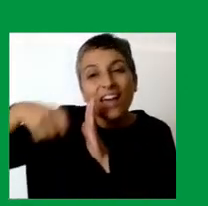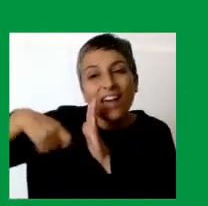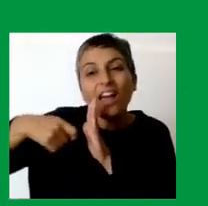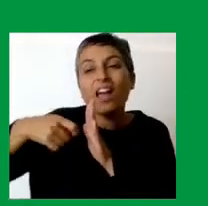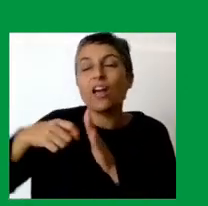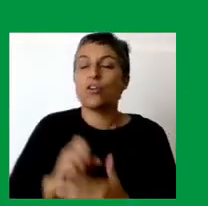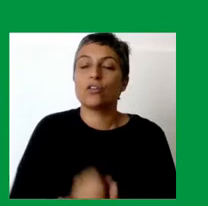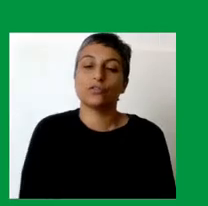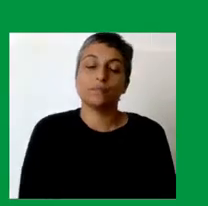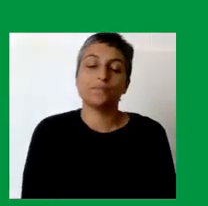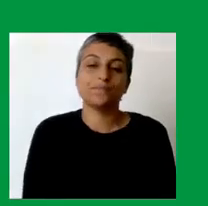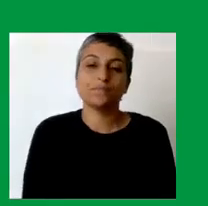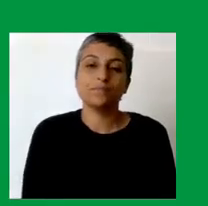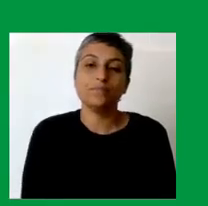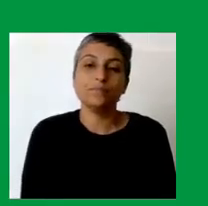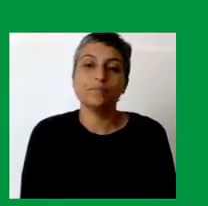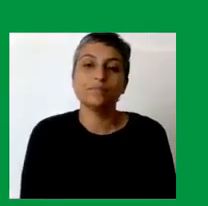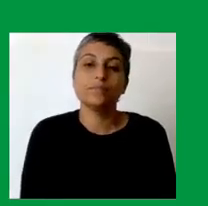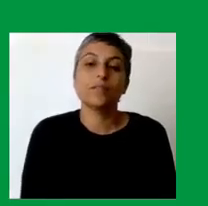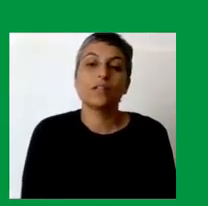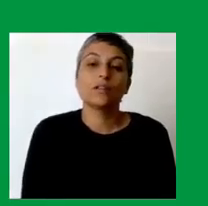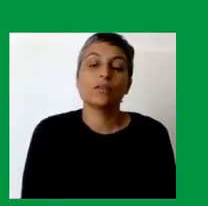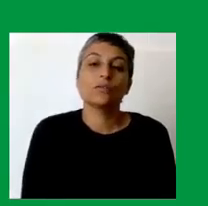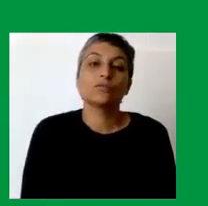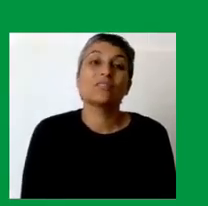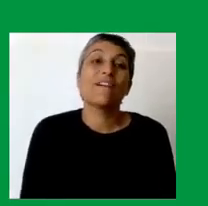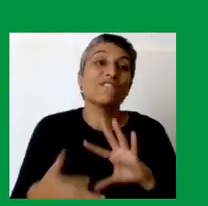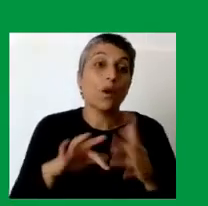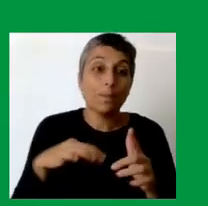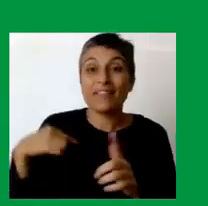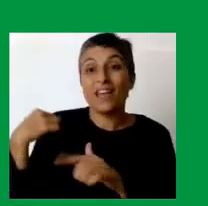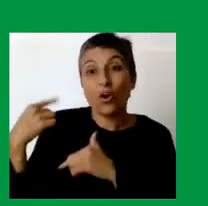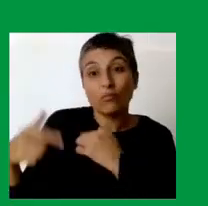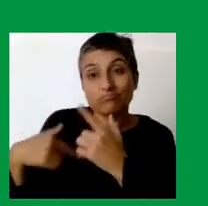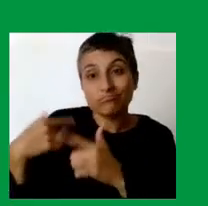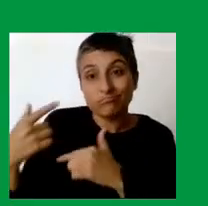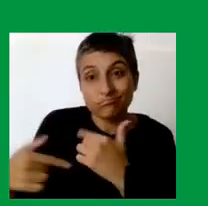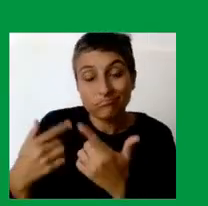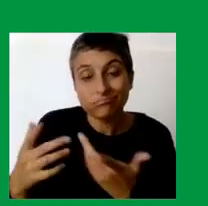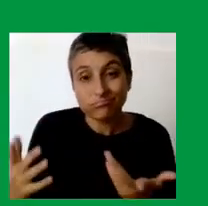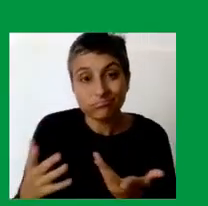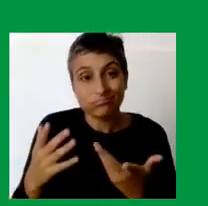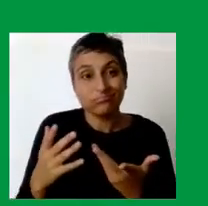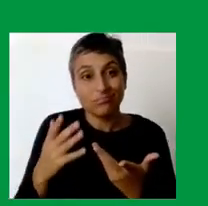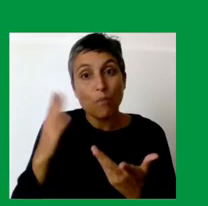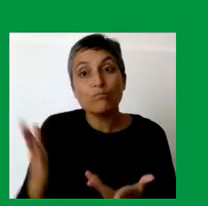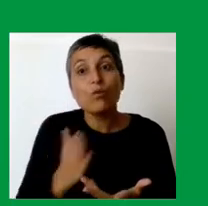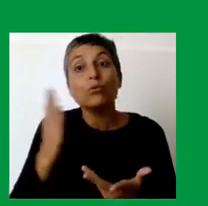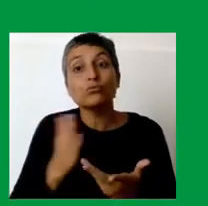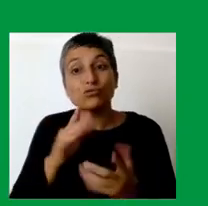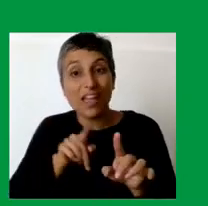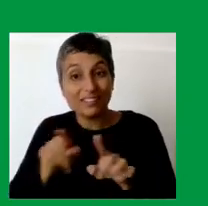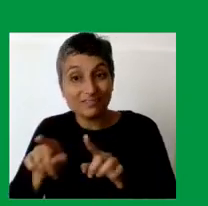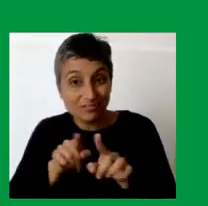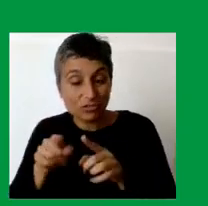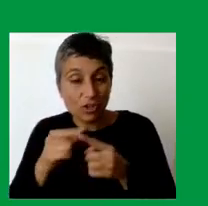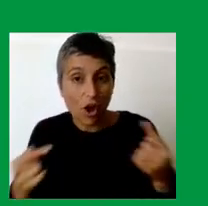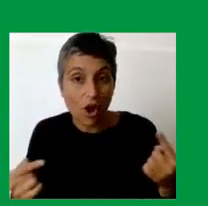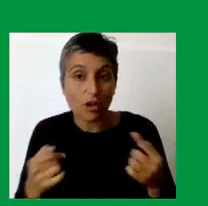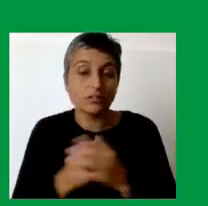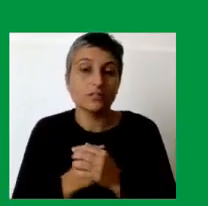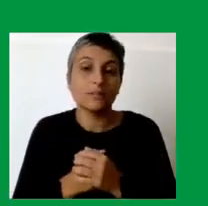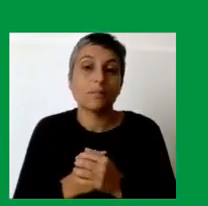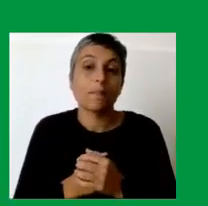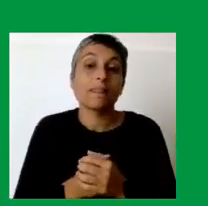digamos, de formas de seguir haciendo la circulación y la producción en esto, ¿no? O sea, ahí teníamos